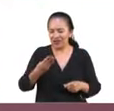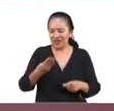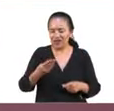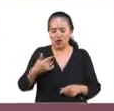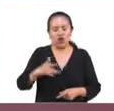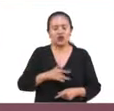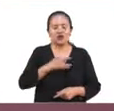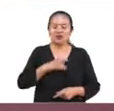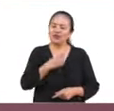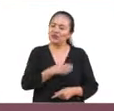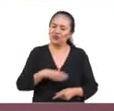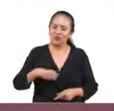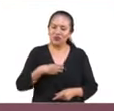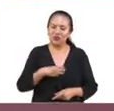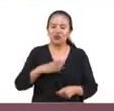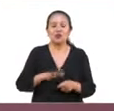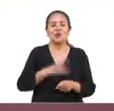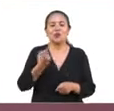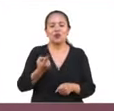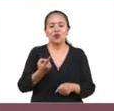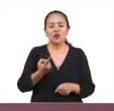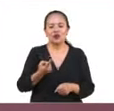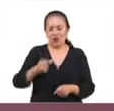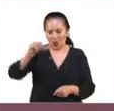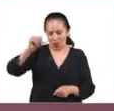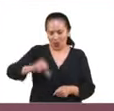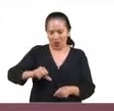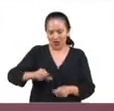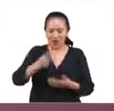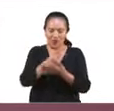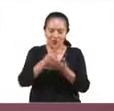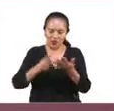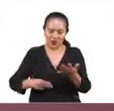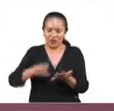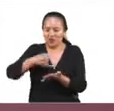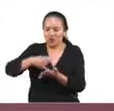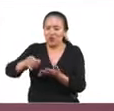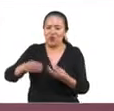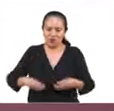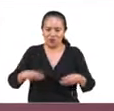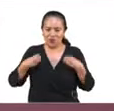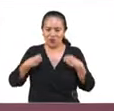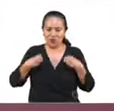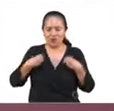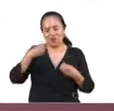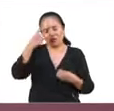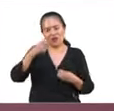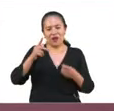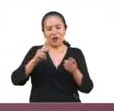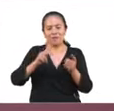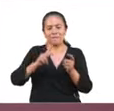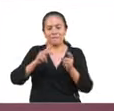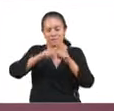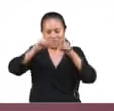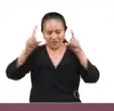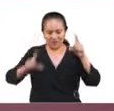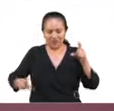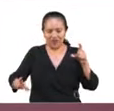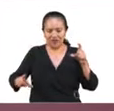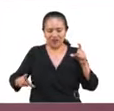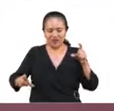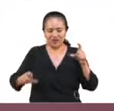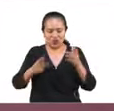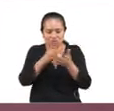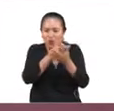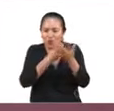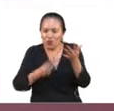muy contentas porque el día de hoy Sembrando Vida es una realidad para el país. Sembrando Vida es un programa